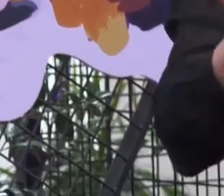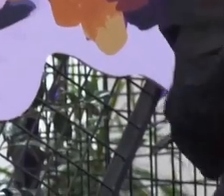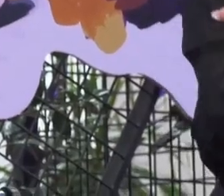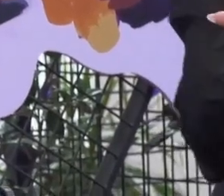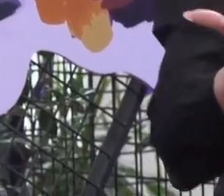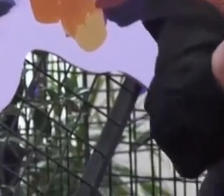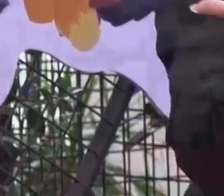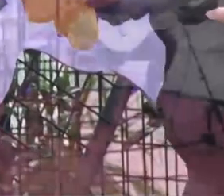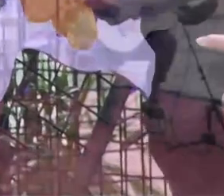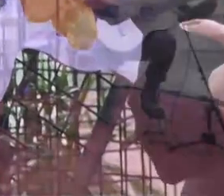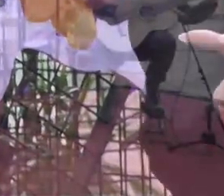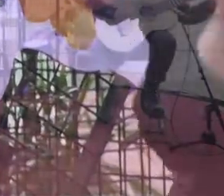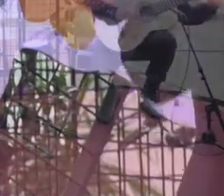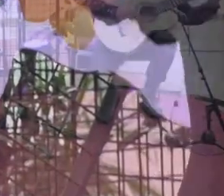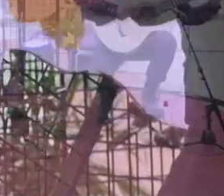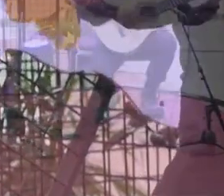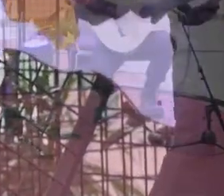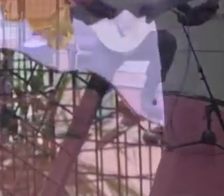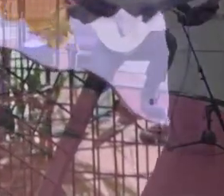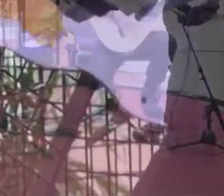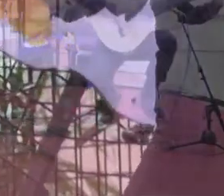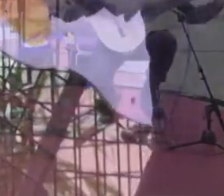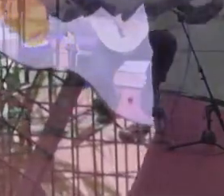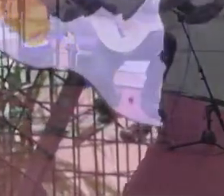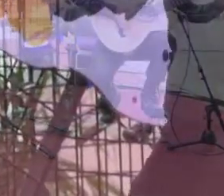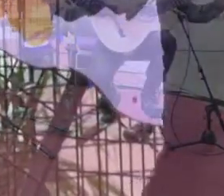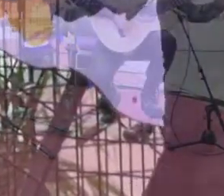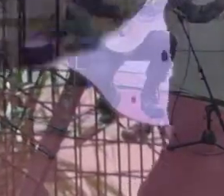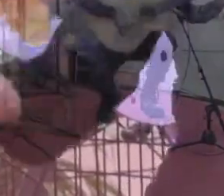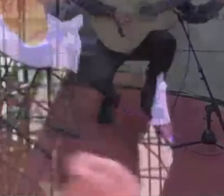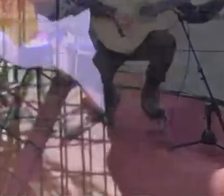es tan grande que sombra temblaron